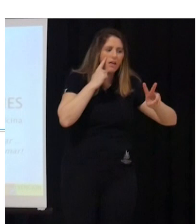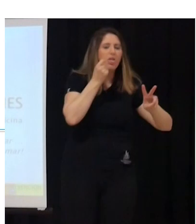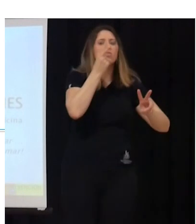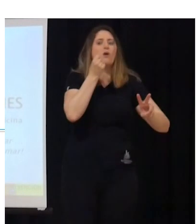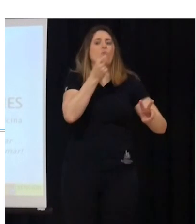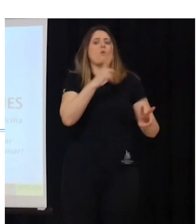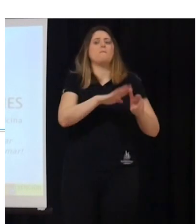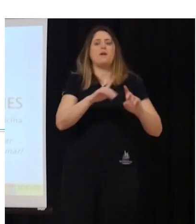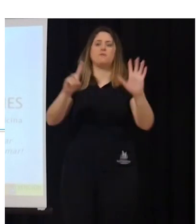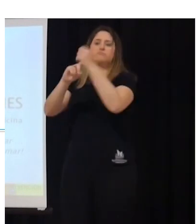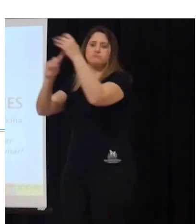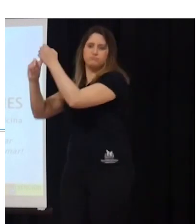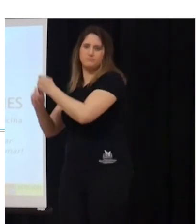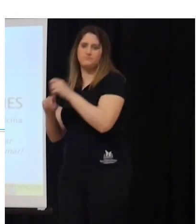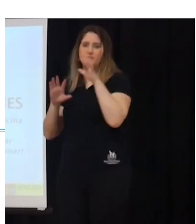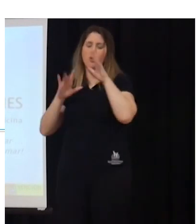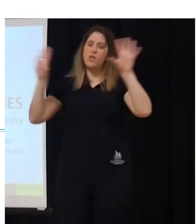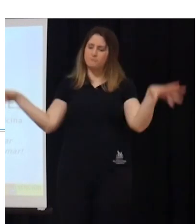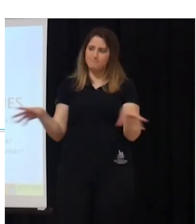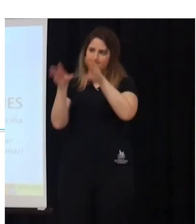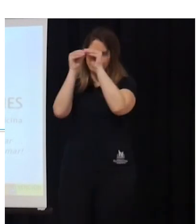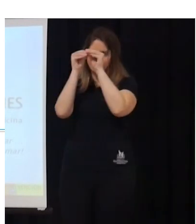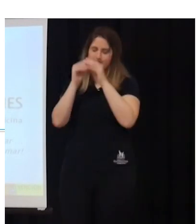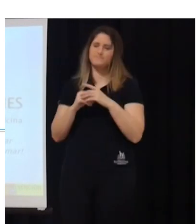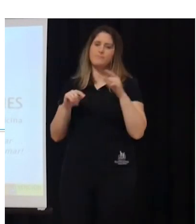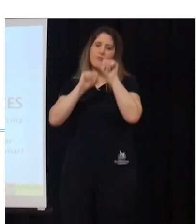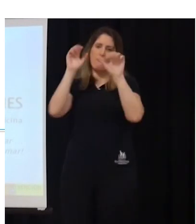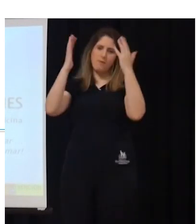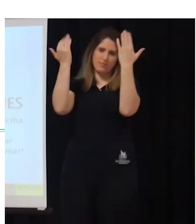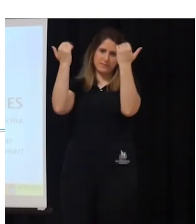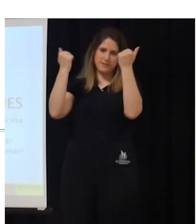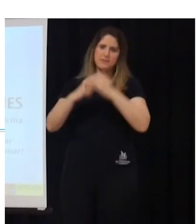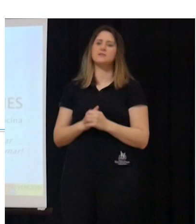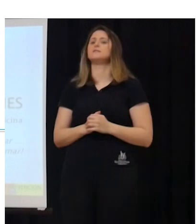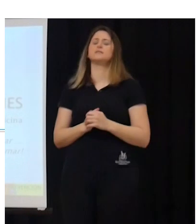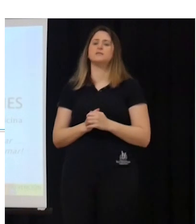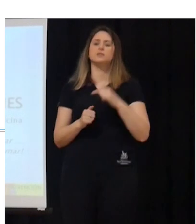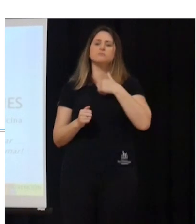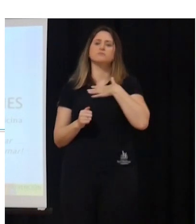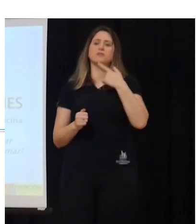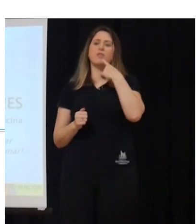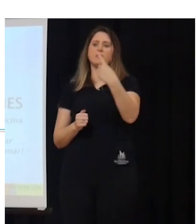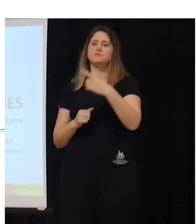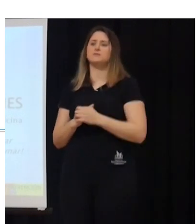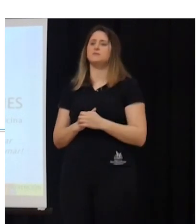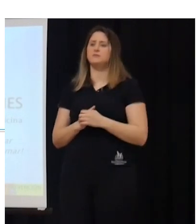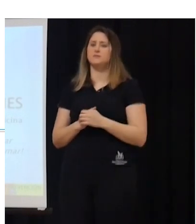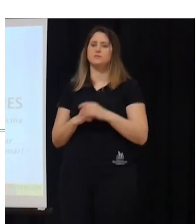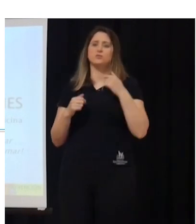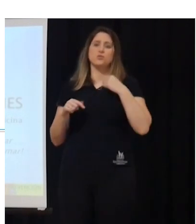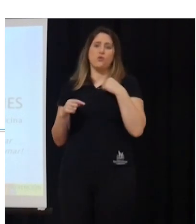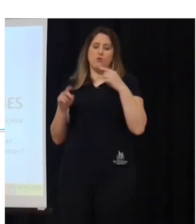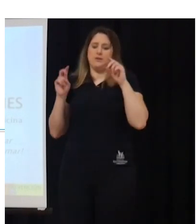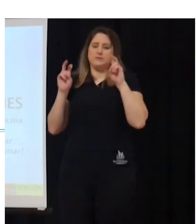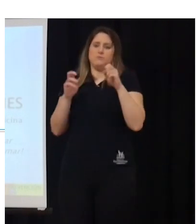Y a modo de conclusión, de despedida, me gustaría hacerles ver cómo veo esto yo